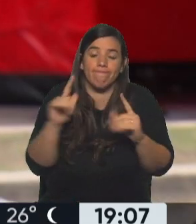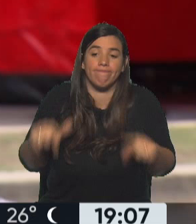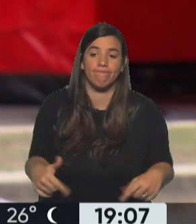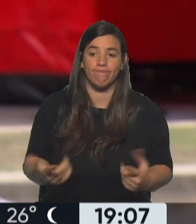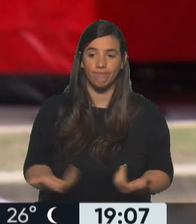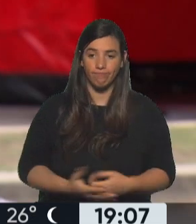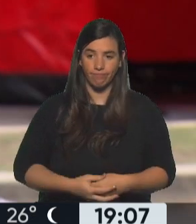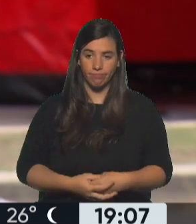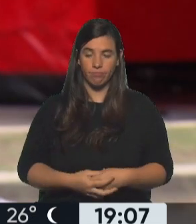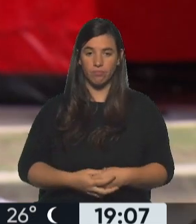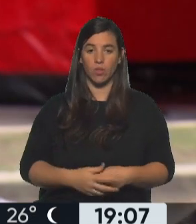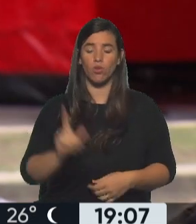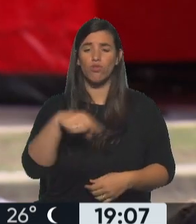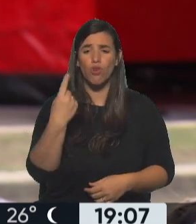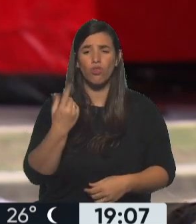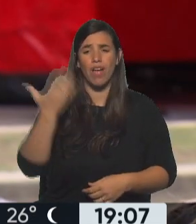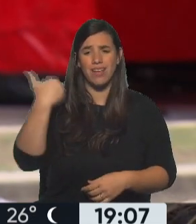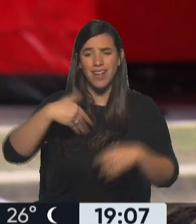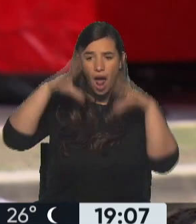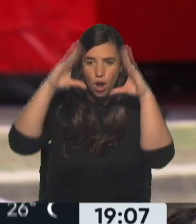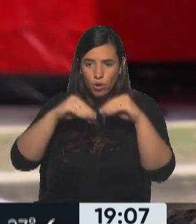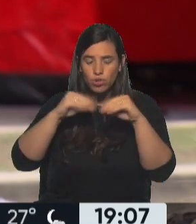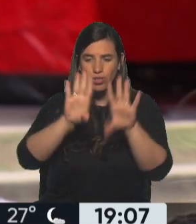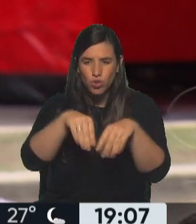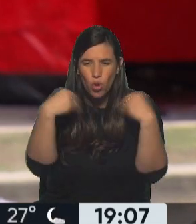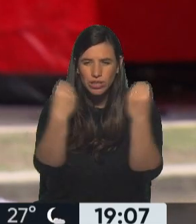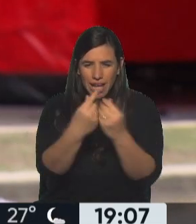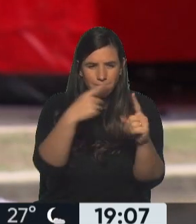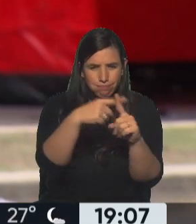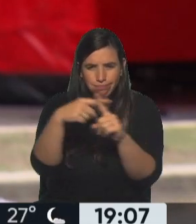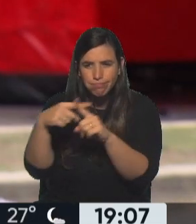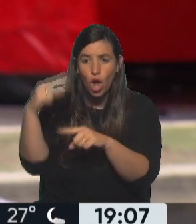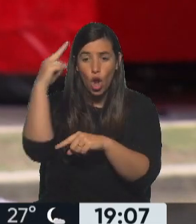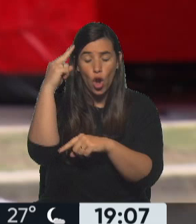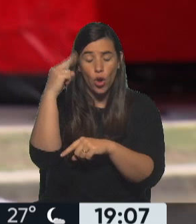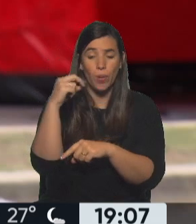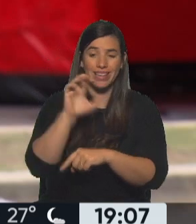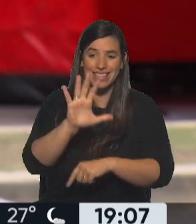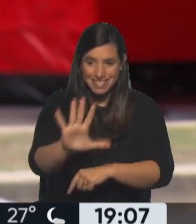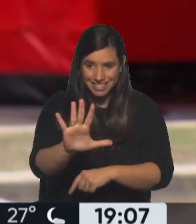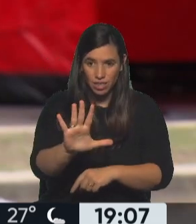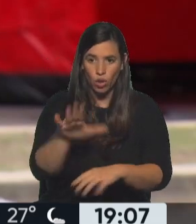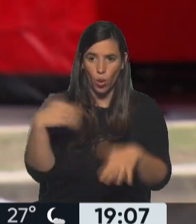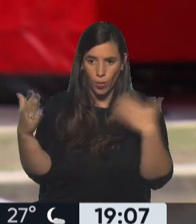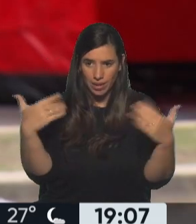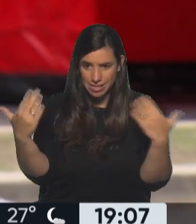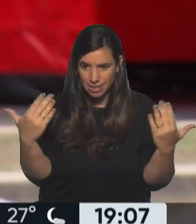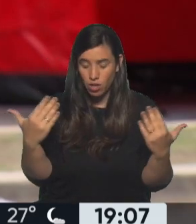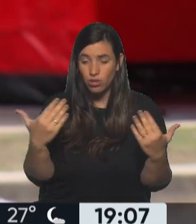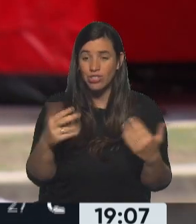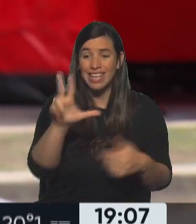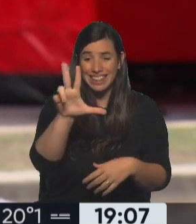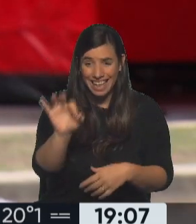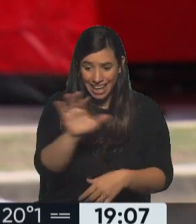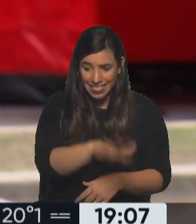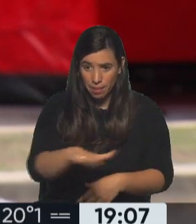hicimos anoche, nos dio 95 vecinos y vecinas con 30 menores. Entre los cuales, digamos, están dos de